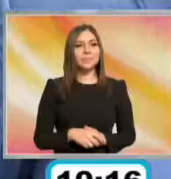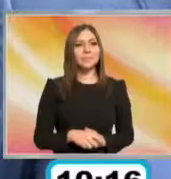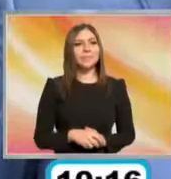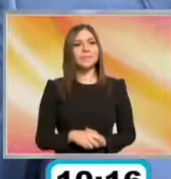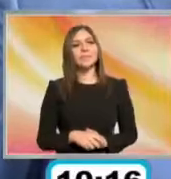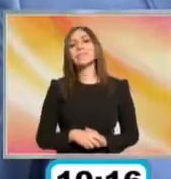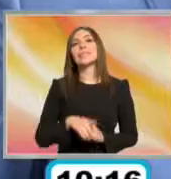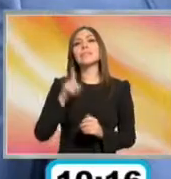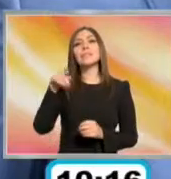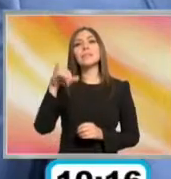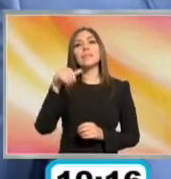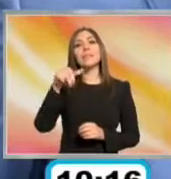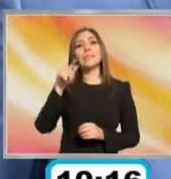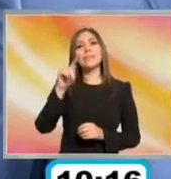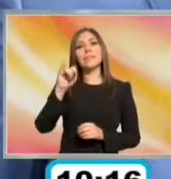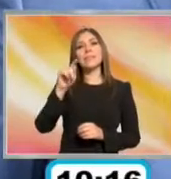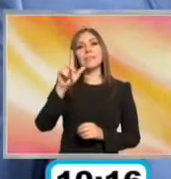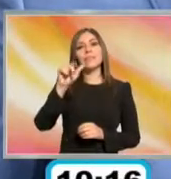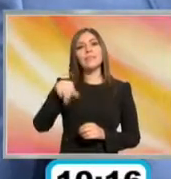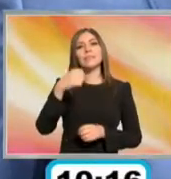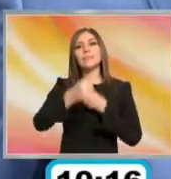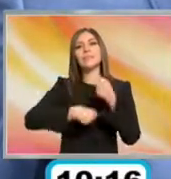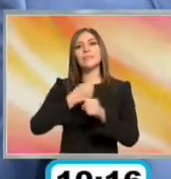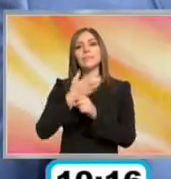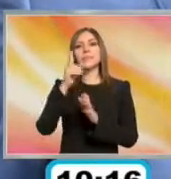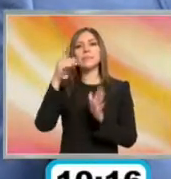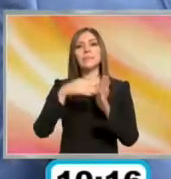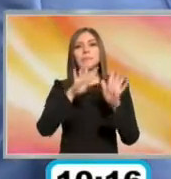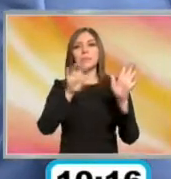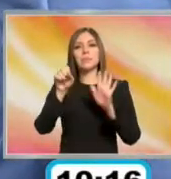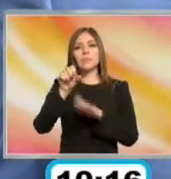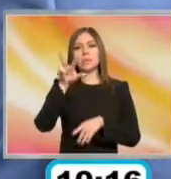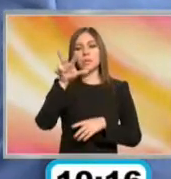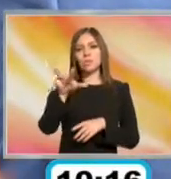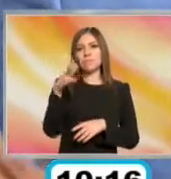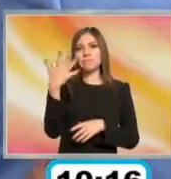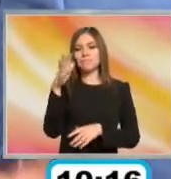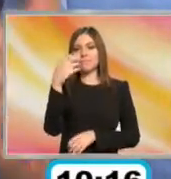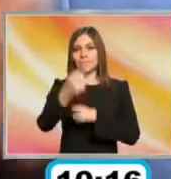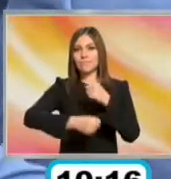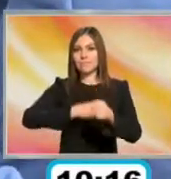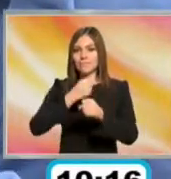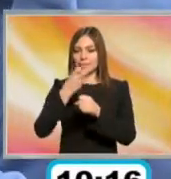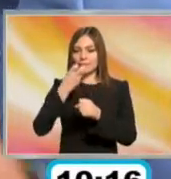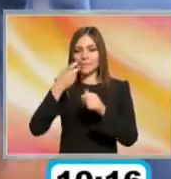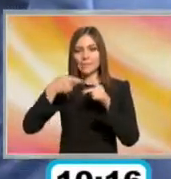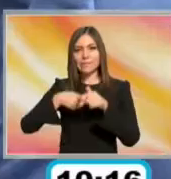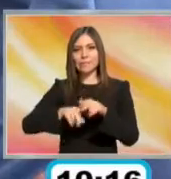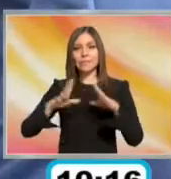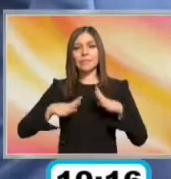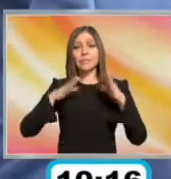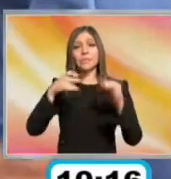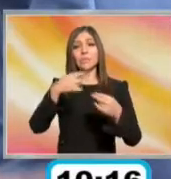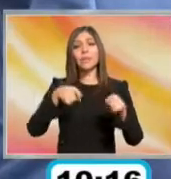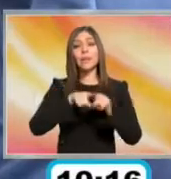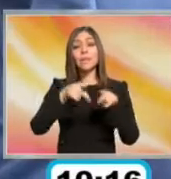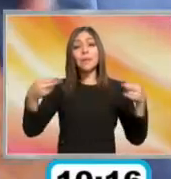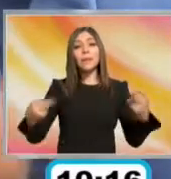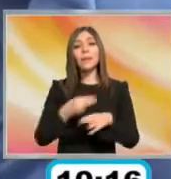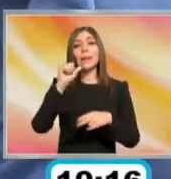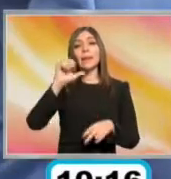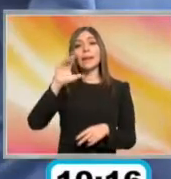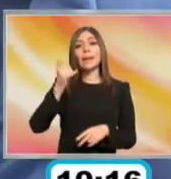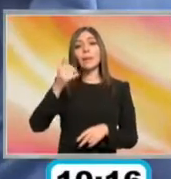ajá, en Minatitlán, por allá de 1968, ya lo decíamos. Bueno, mis hermanos nacieron en Acayucan, pero de ahí mi